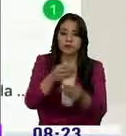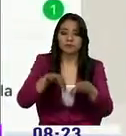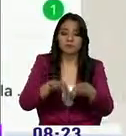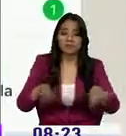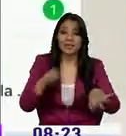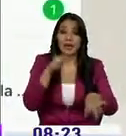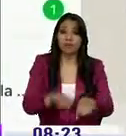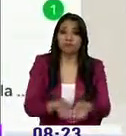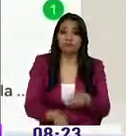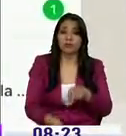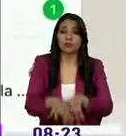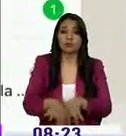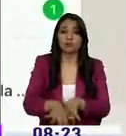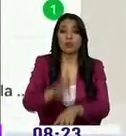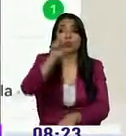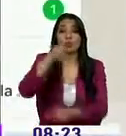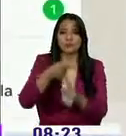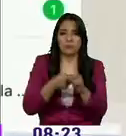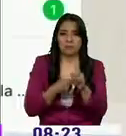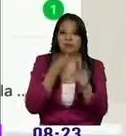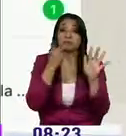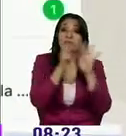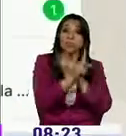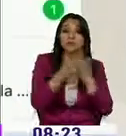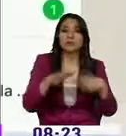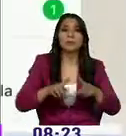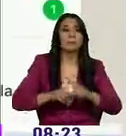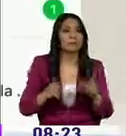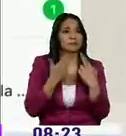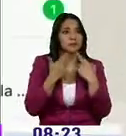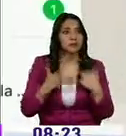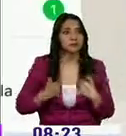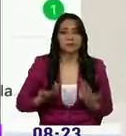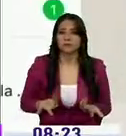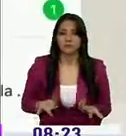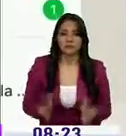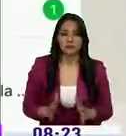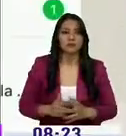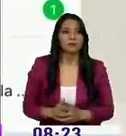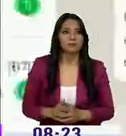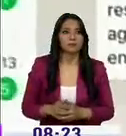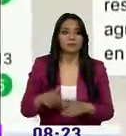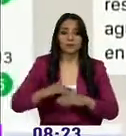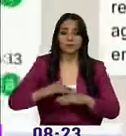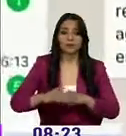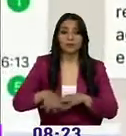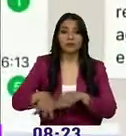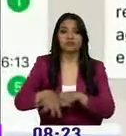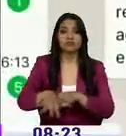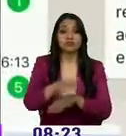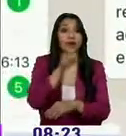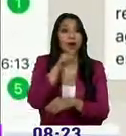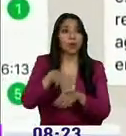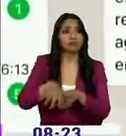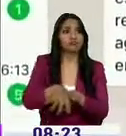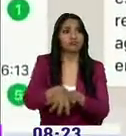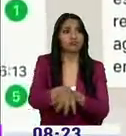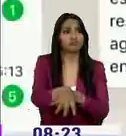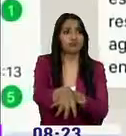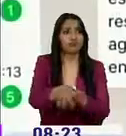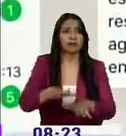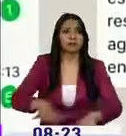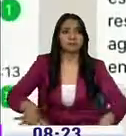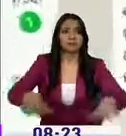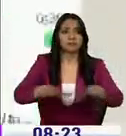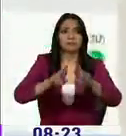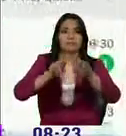agua está ahí una semana. Se hizo la denuncia respectiva, pero no hay respuesta alguna. Toda la cuadra, como se ve en las fotos, está llena de agua. Esto es en el